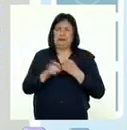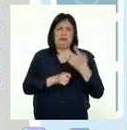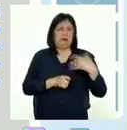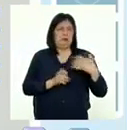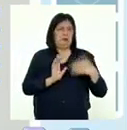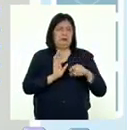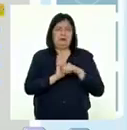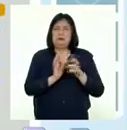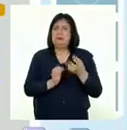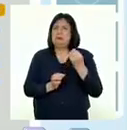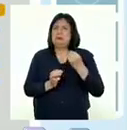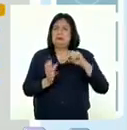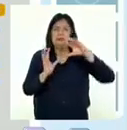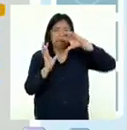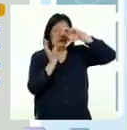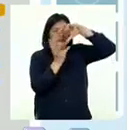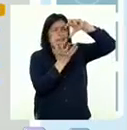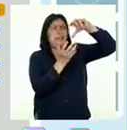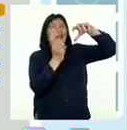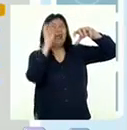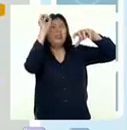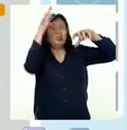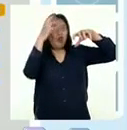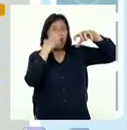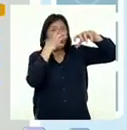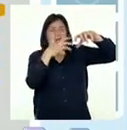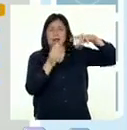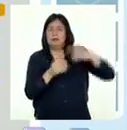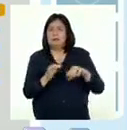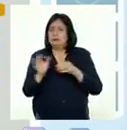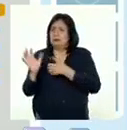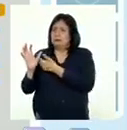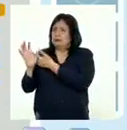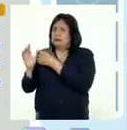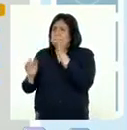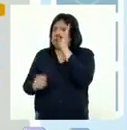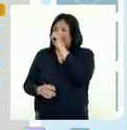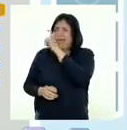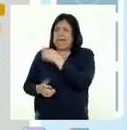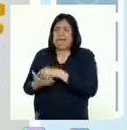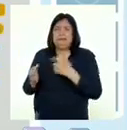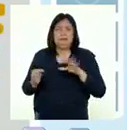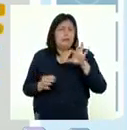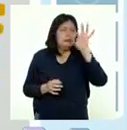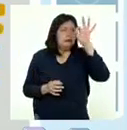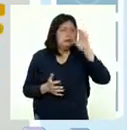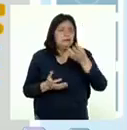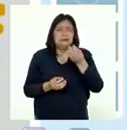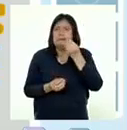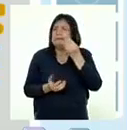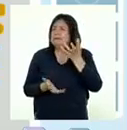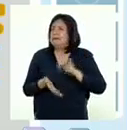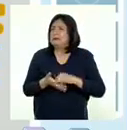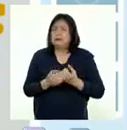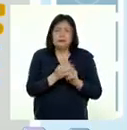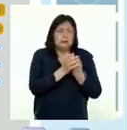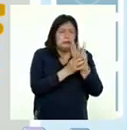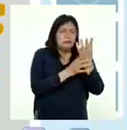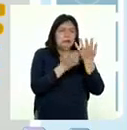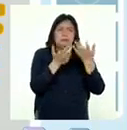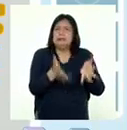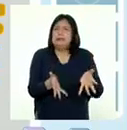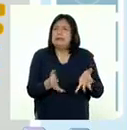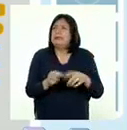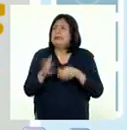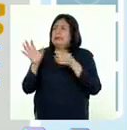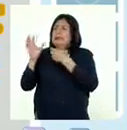afectados negativamente por el calentamiento, ya que las mariposas tienen más dificultades para encontrar alimento y las flores pierden